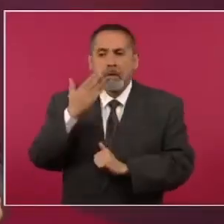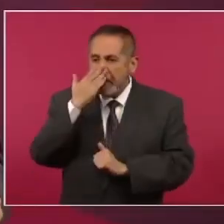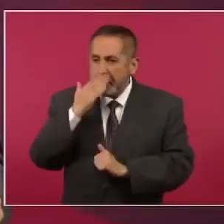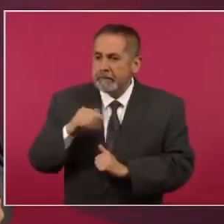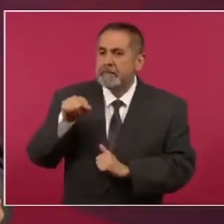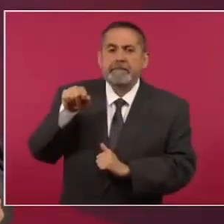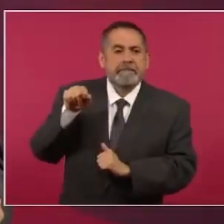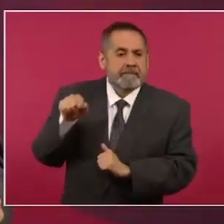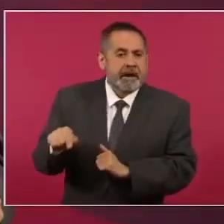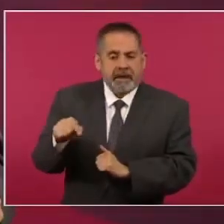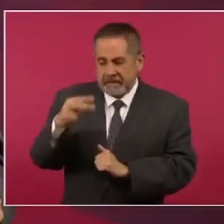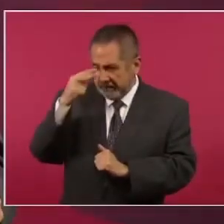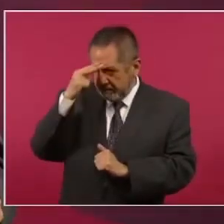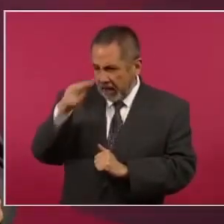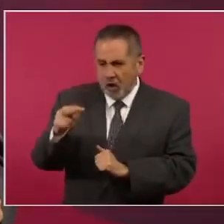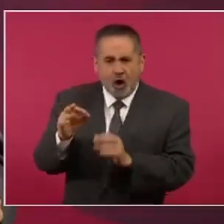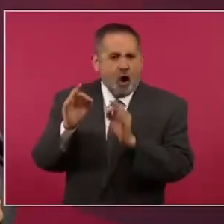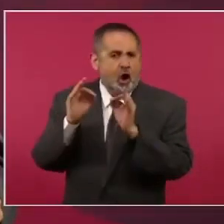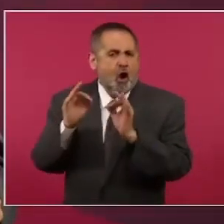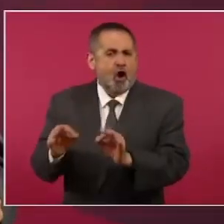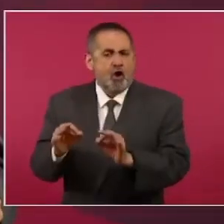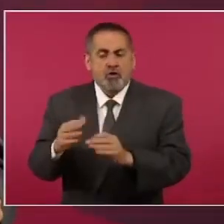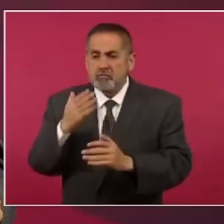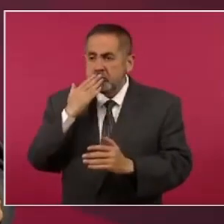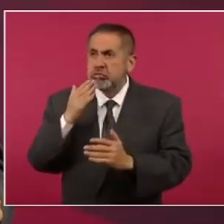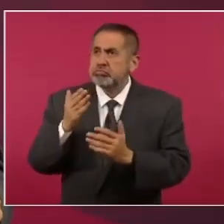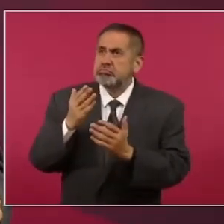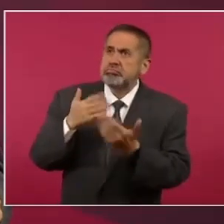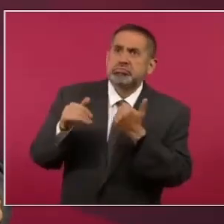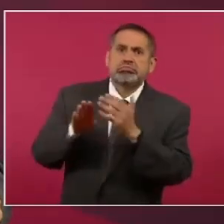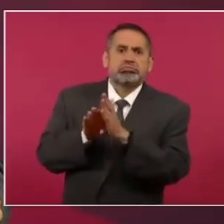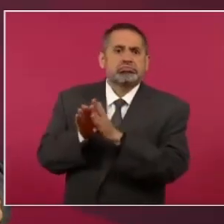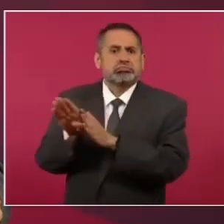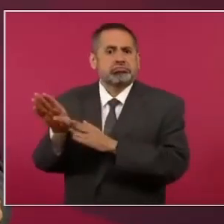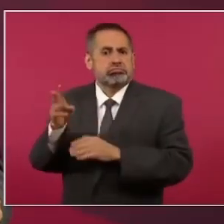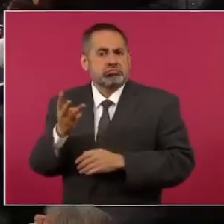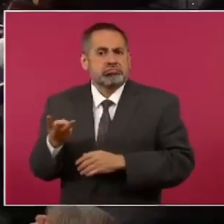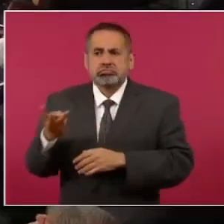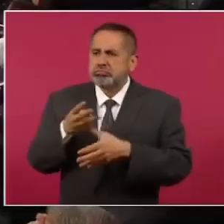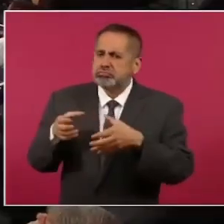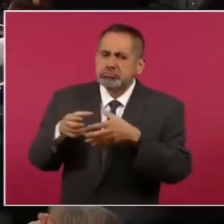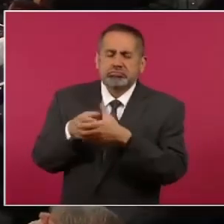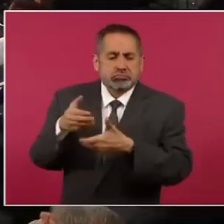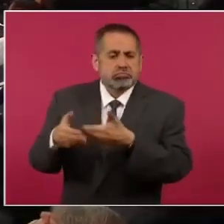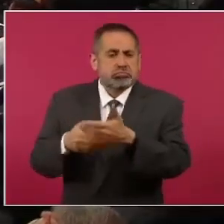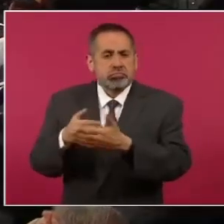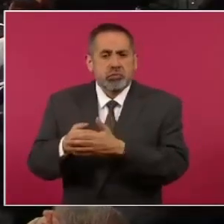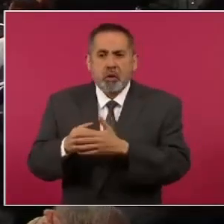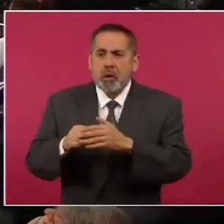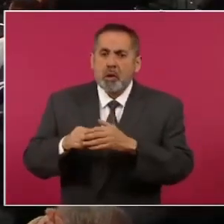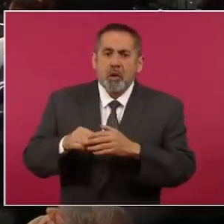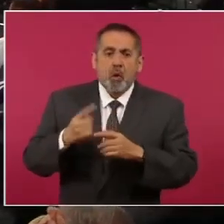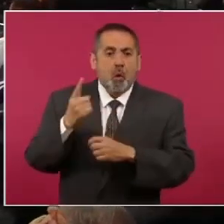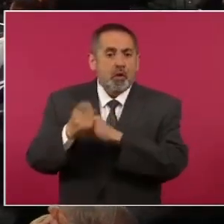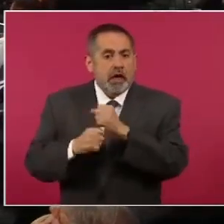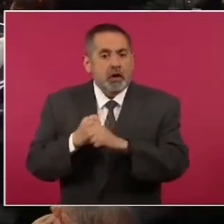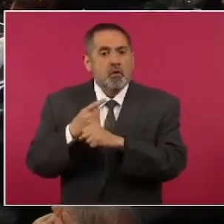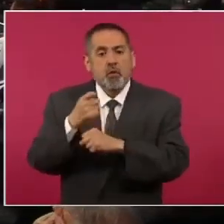que México alcanzara niveles de crecimientos hasta del 7%